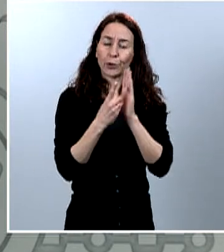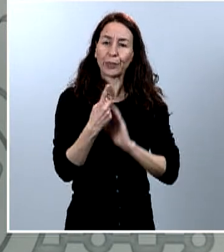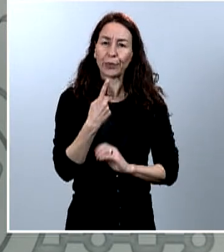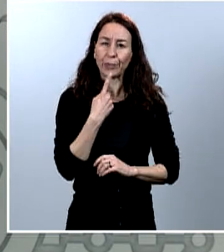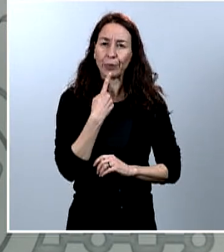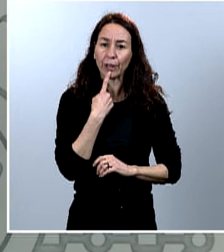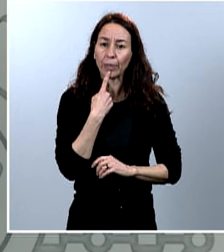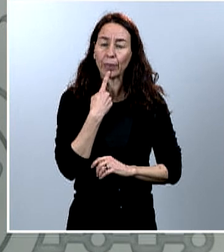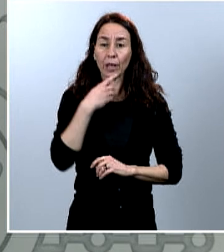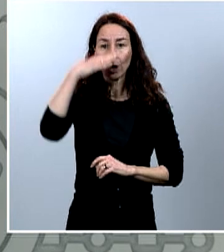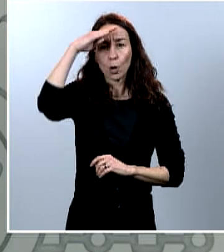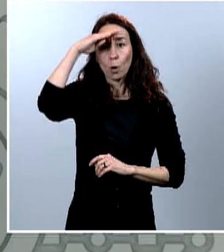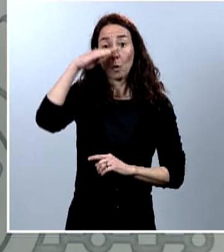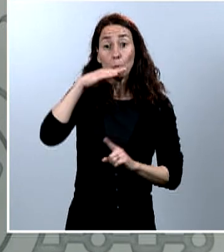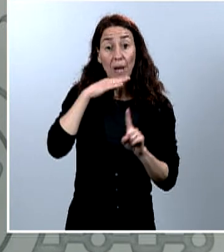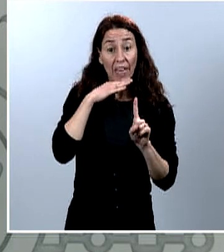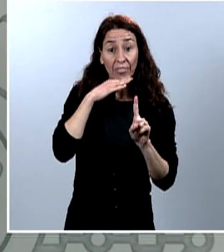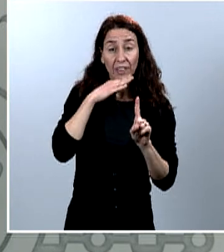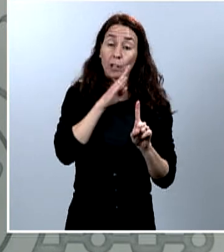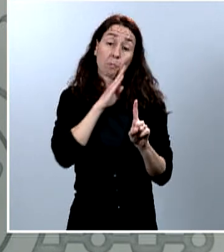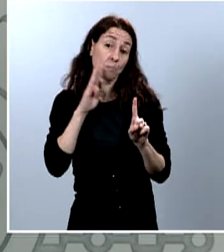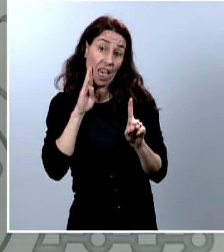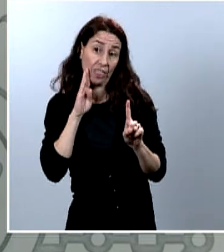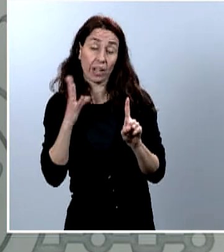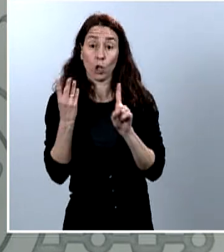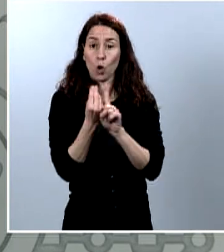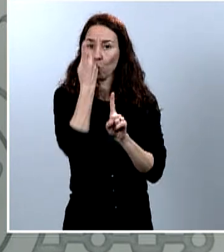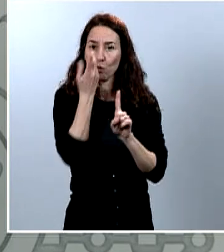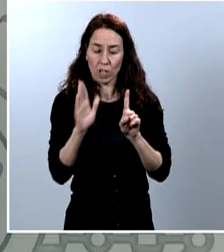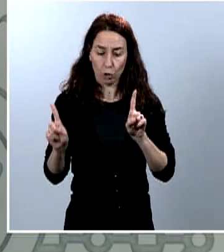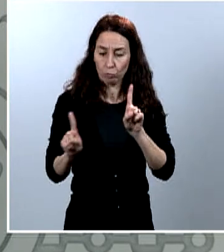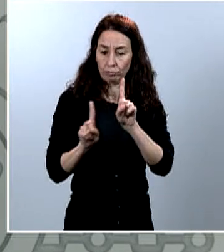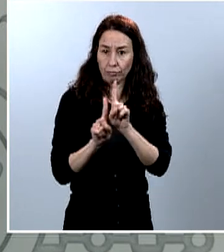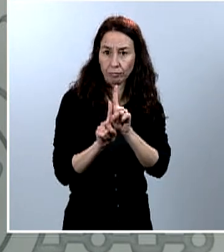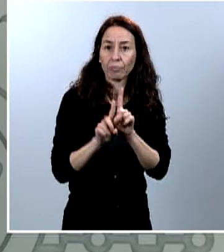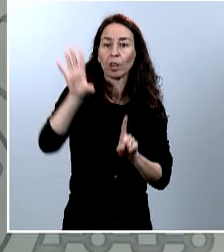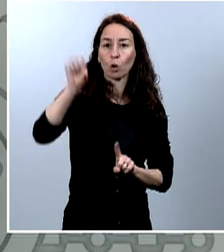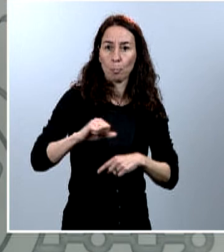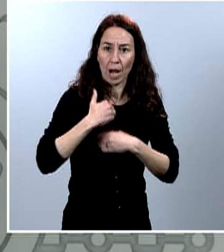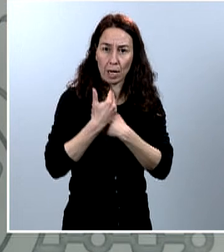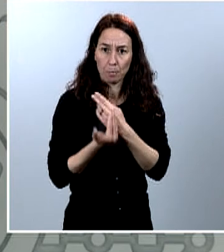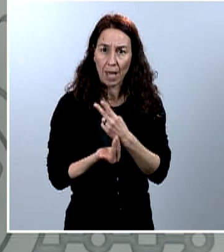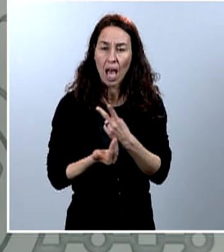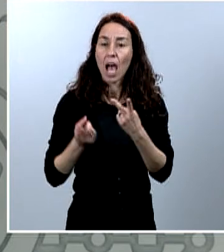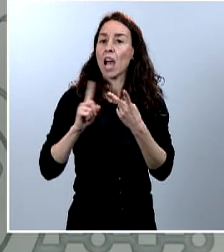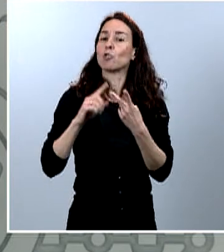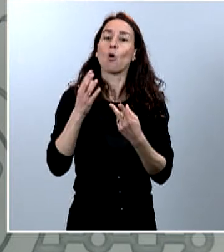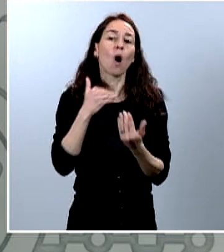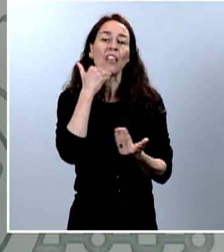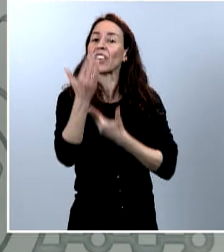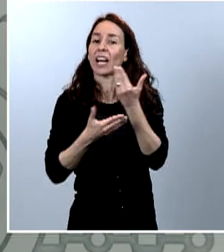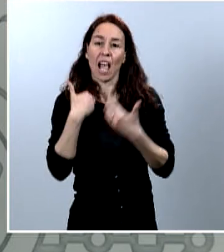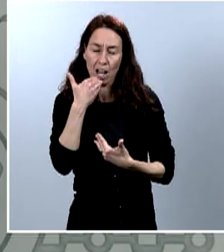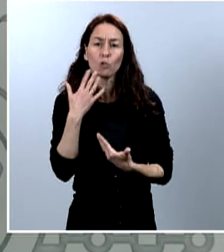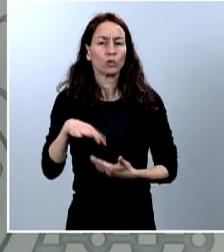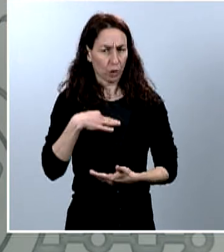con uno de sus hijos o una madre con uno de sus hijos, por ejemplo, a comprar el pan o hacer alguna cosa que sea necesario hacer. Sí que es